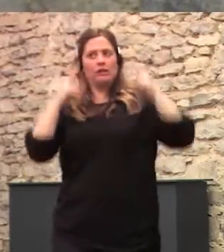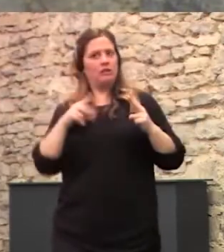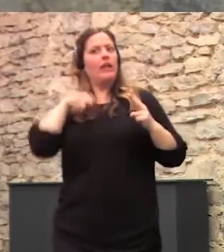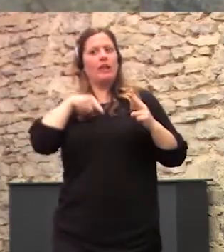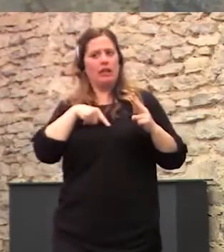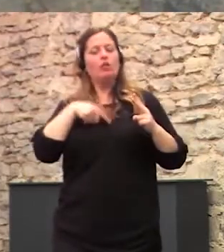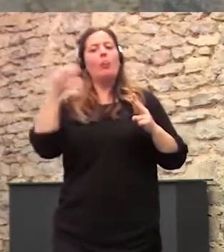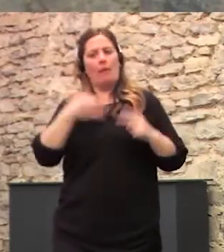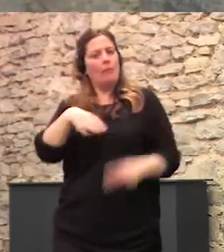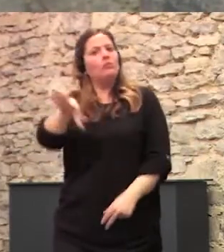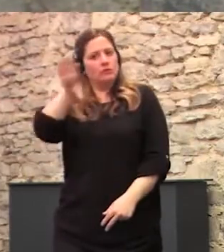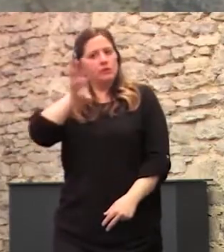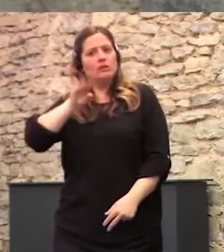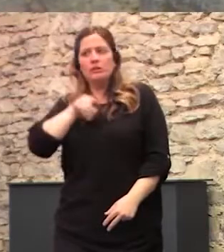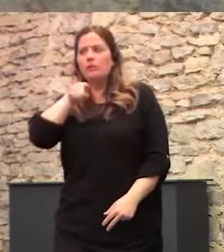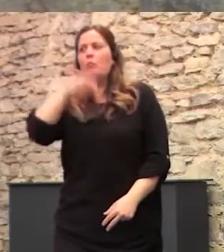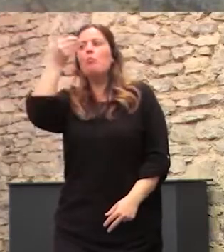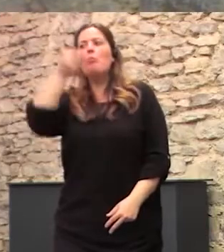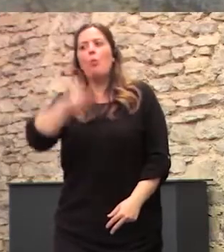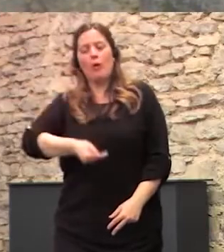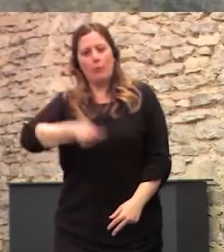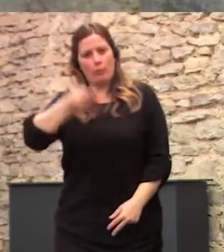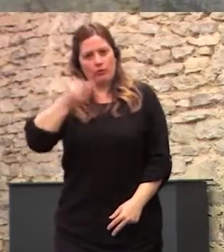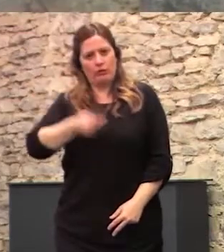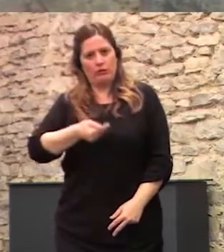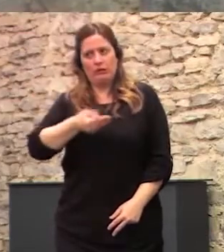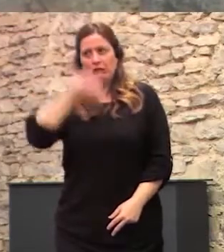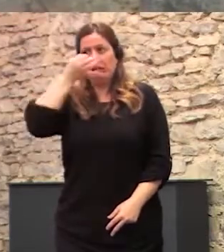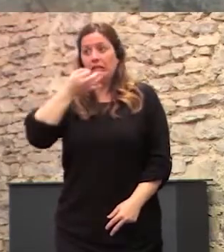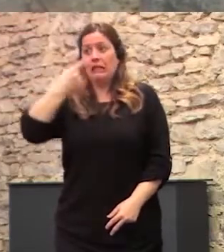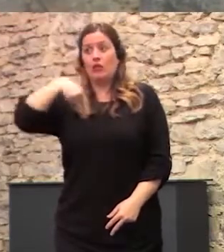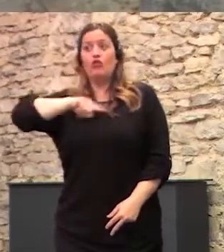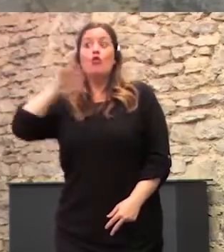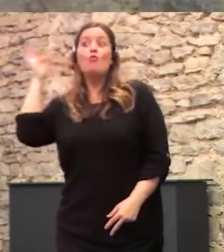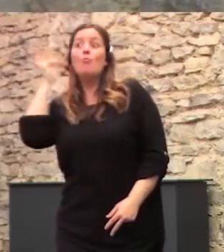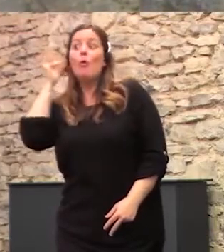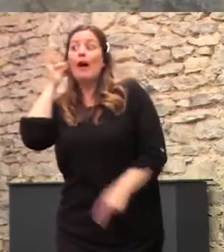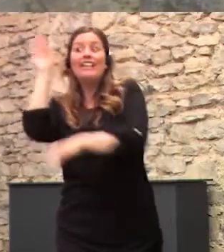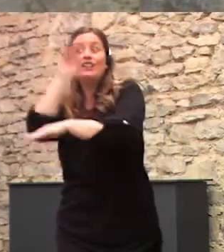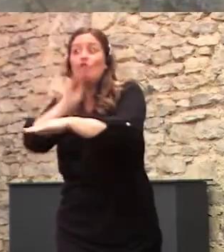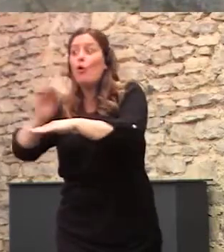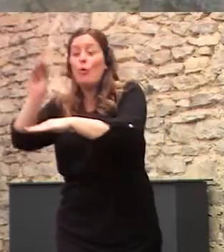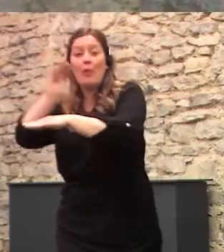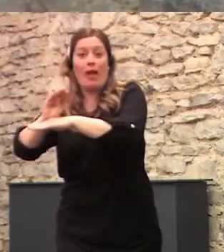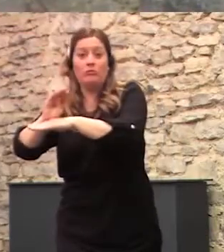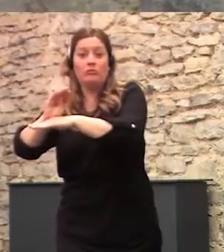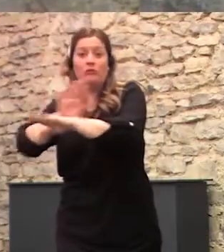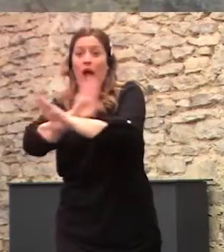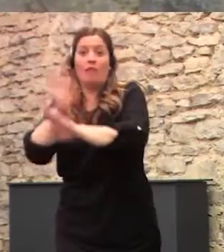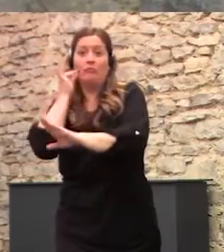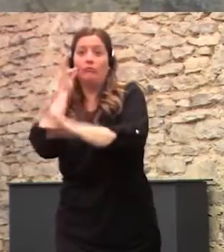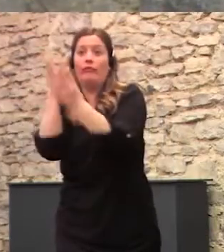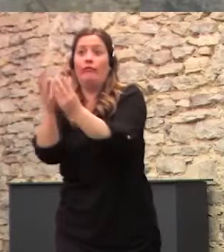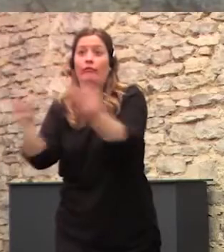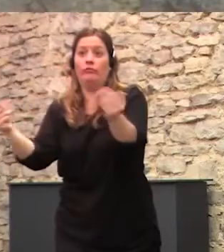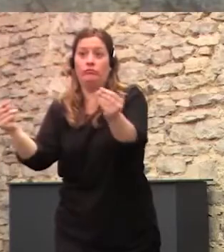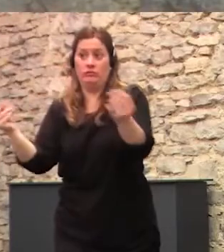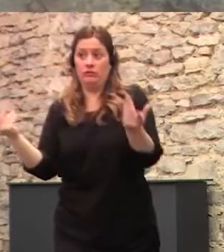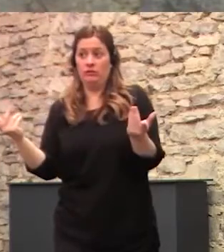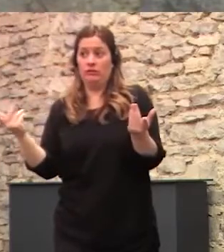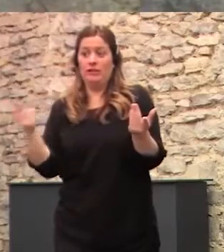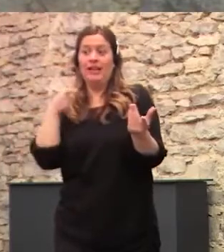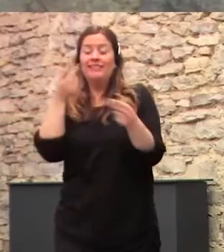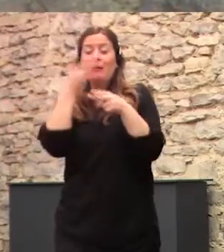entender. Eso es fundamental, porque si no cuidamos a las mujeres es que vamos a acabar con ellas. Yo creo que